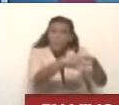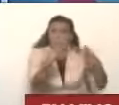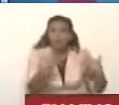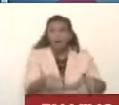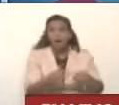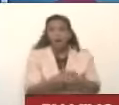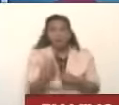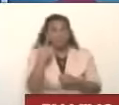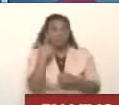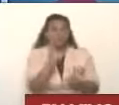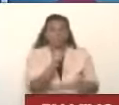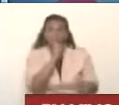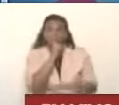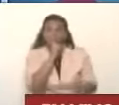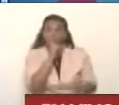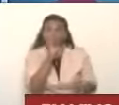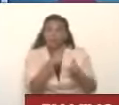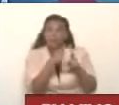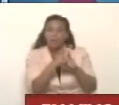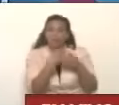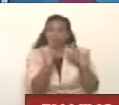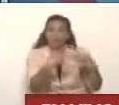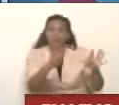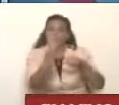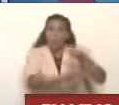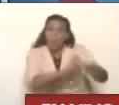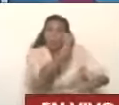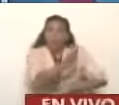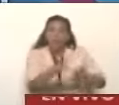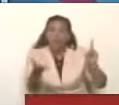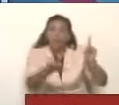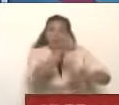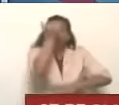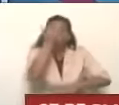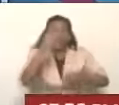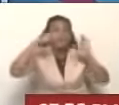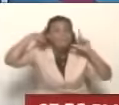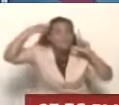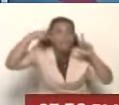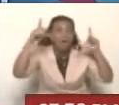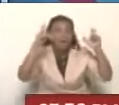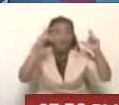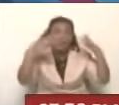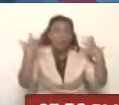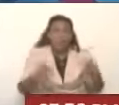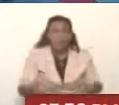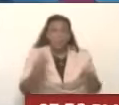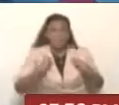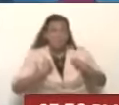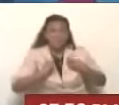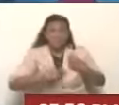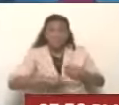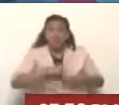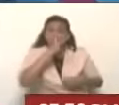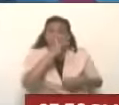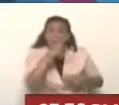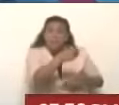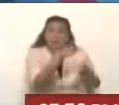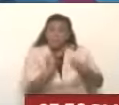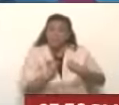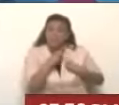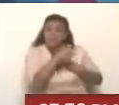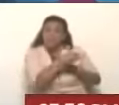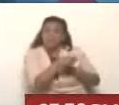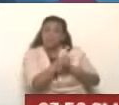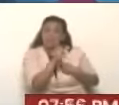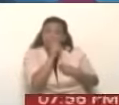Para decirlo menos, esa es una palabra suave para decir lo que se ha descubierto en video, en fotografía y en muchas cosas más que no se han